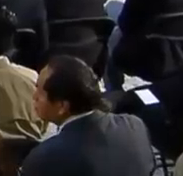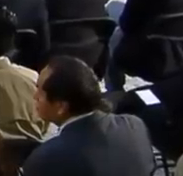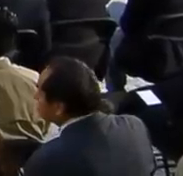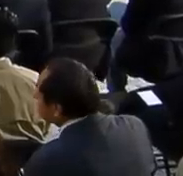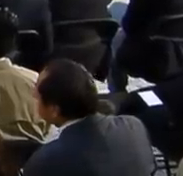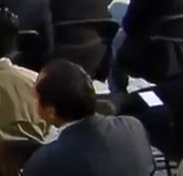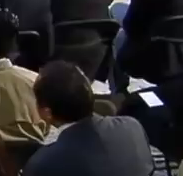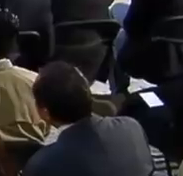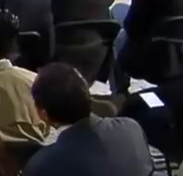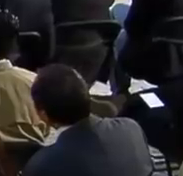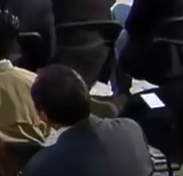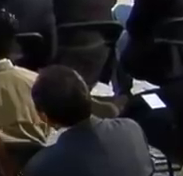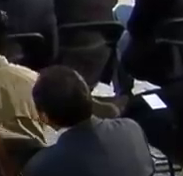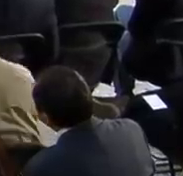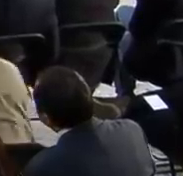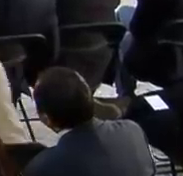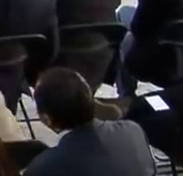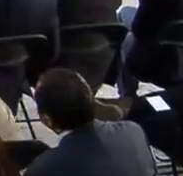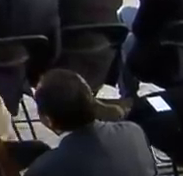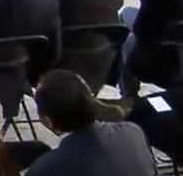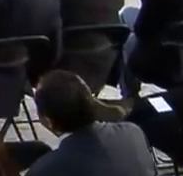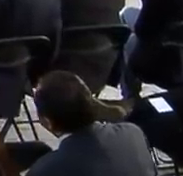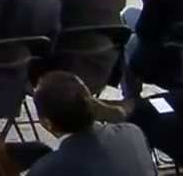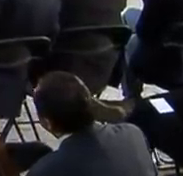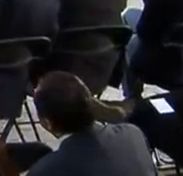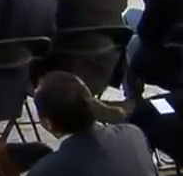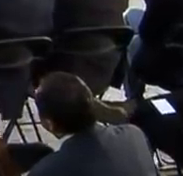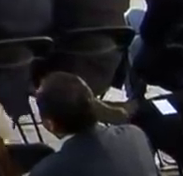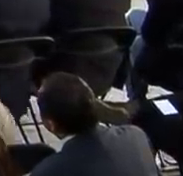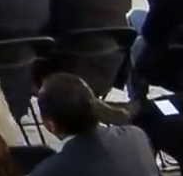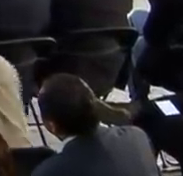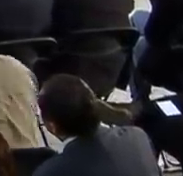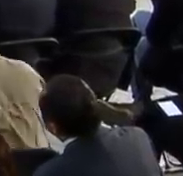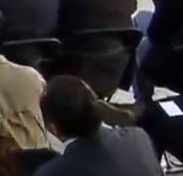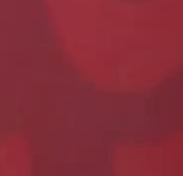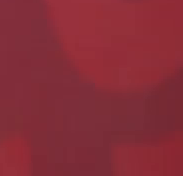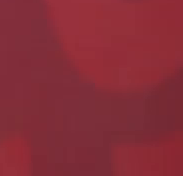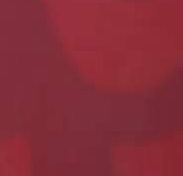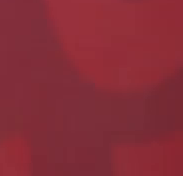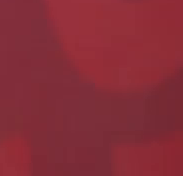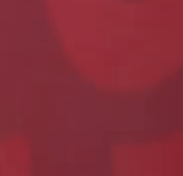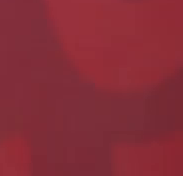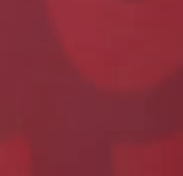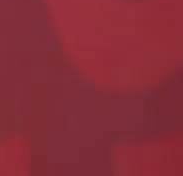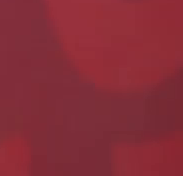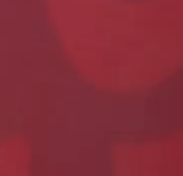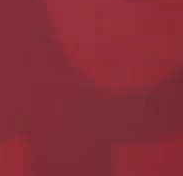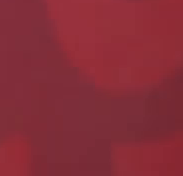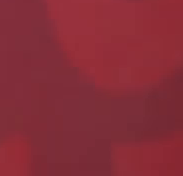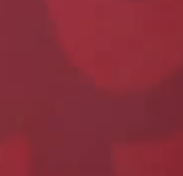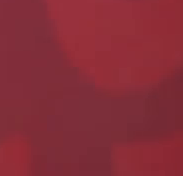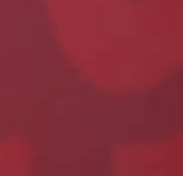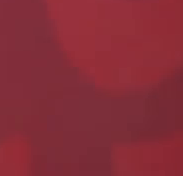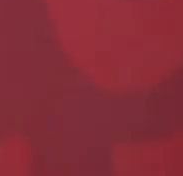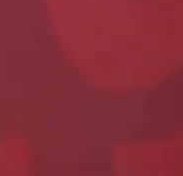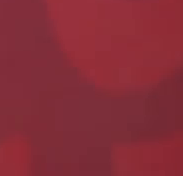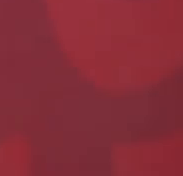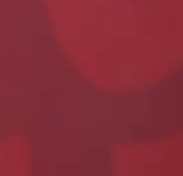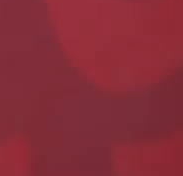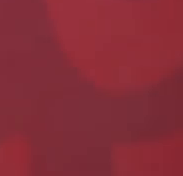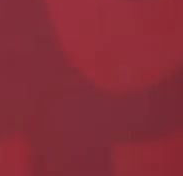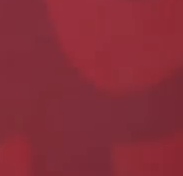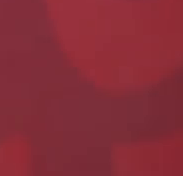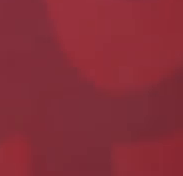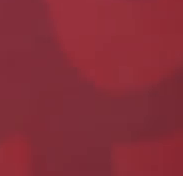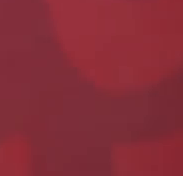16 de septiembre. Gracias. Bueno, estamos haciendo una revisión sobre lo que